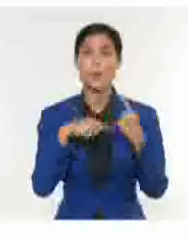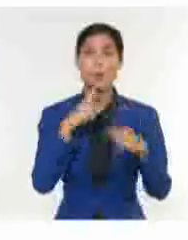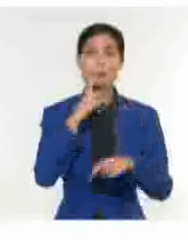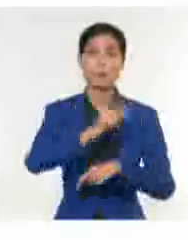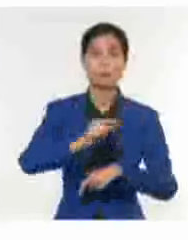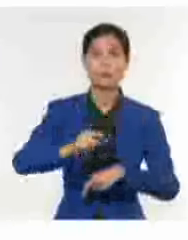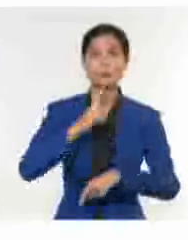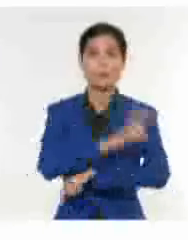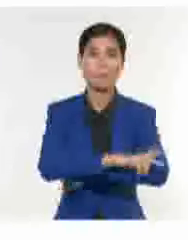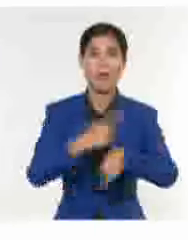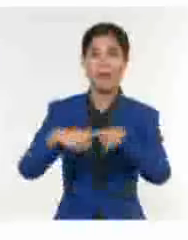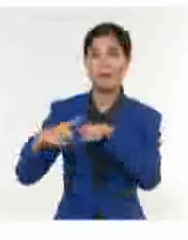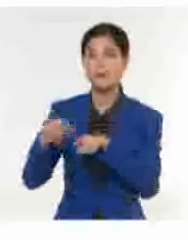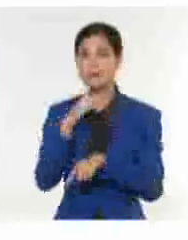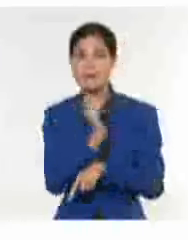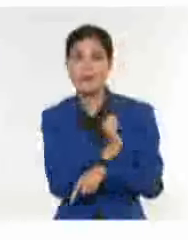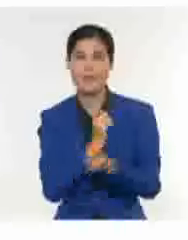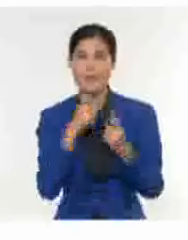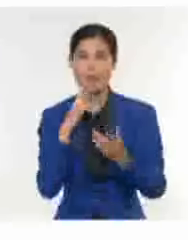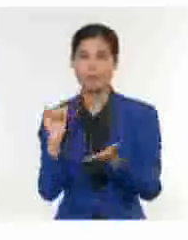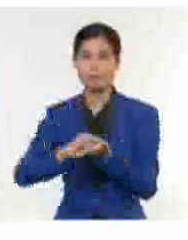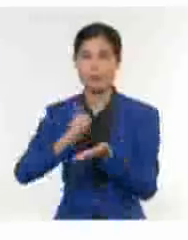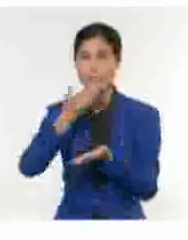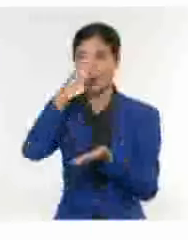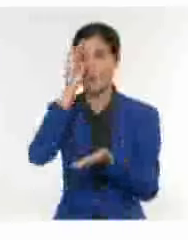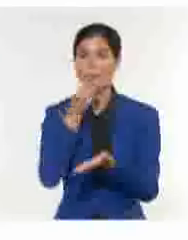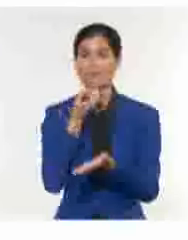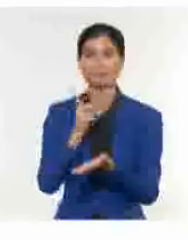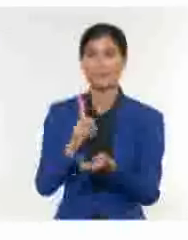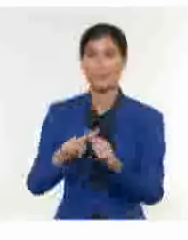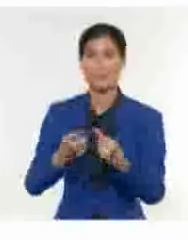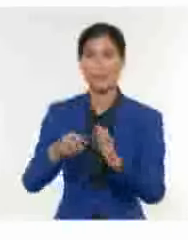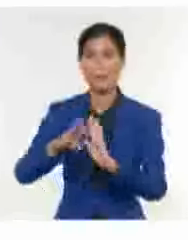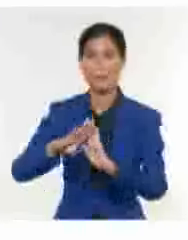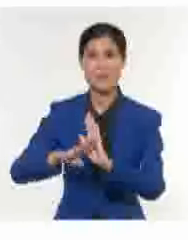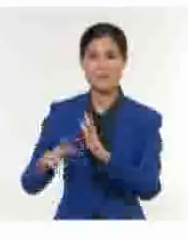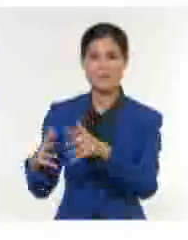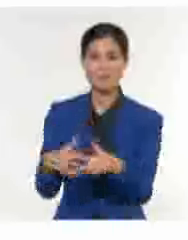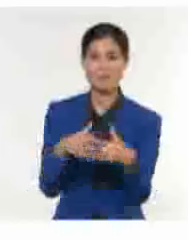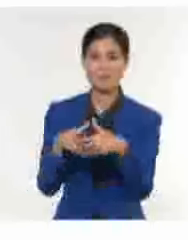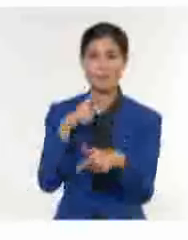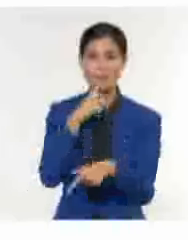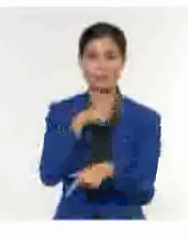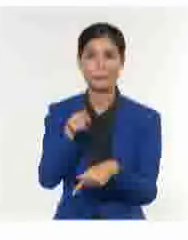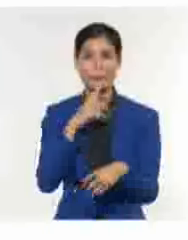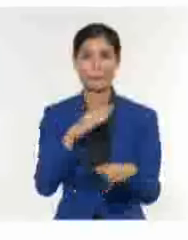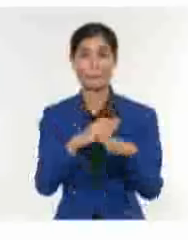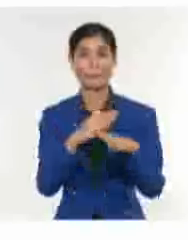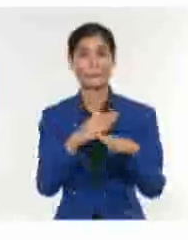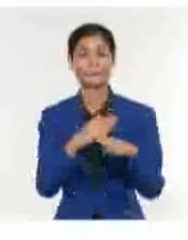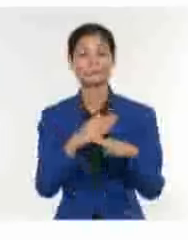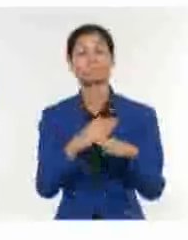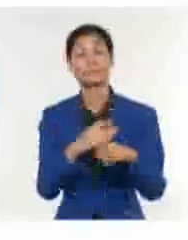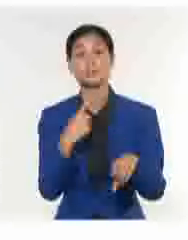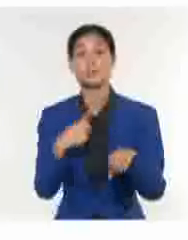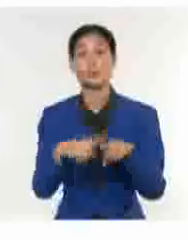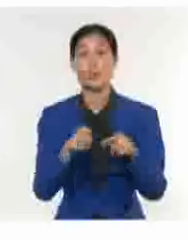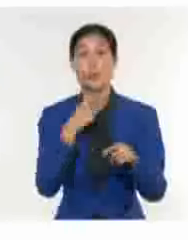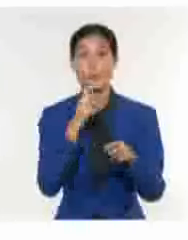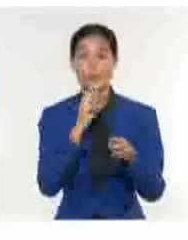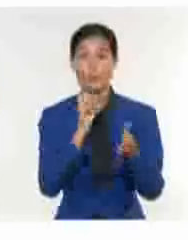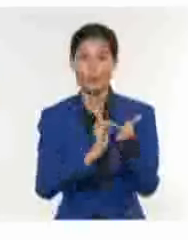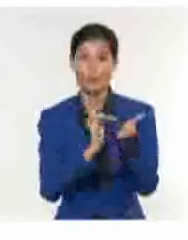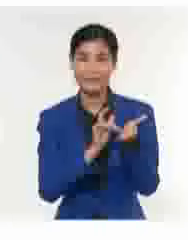turistas a la mayor de las Antillas, a los que excluyó del beneficio de la visa electrónica expedita conocida como esta, solo por